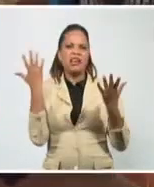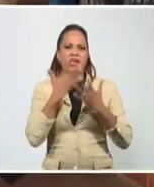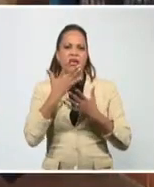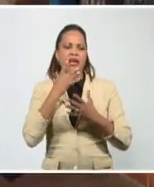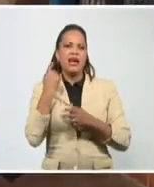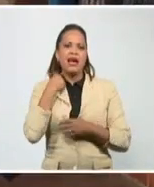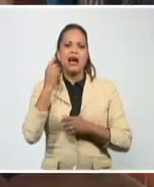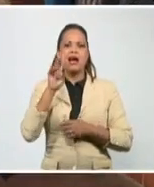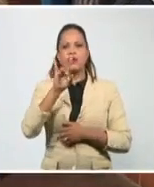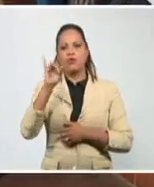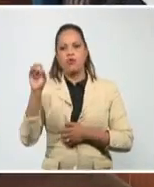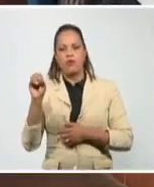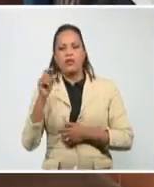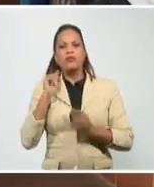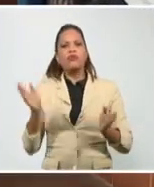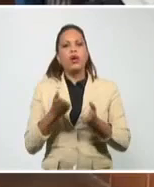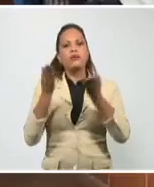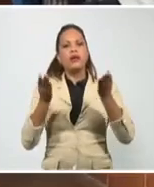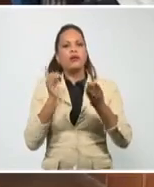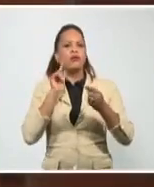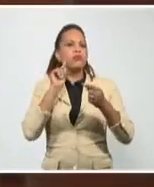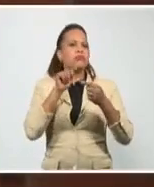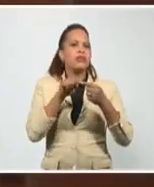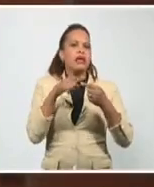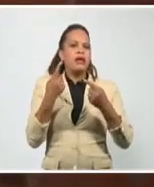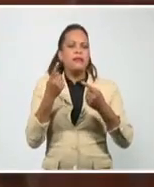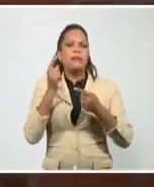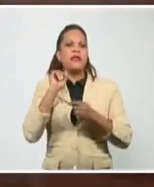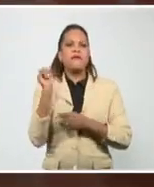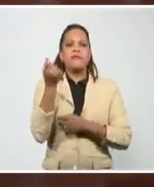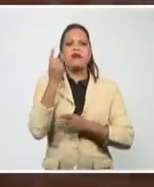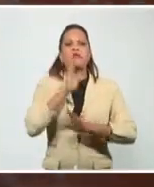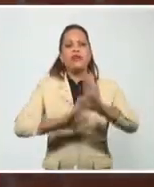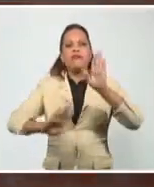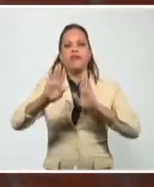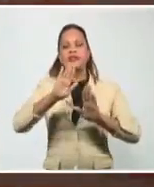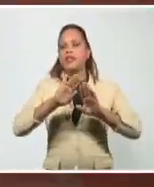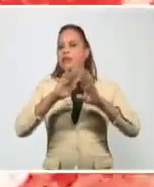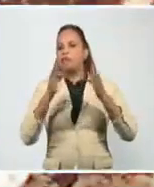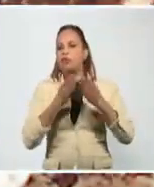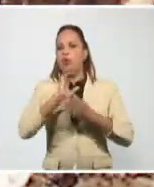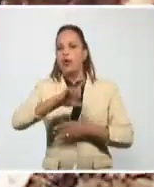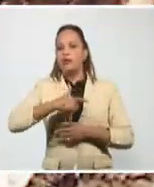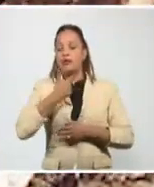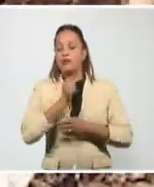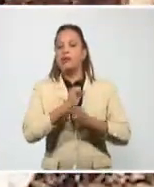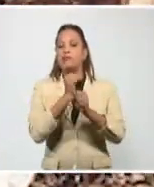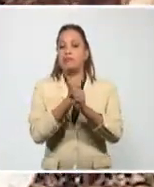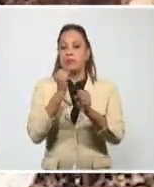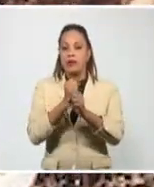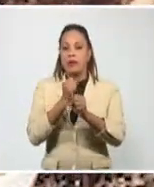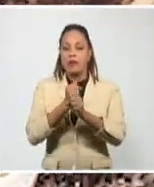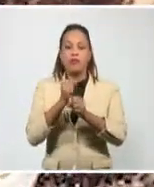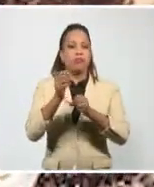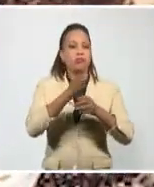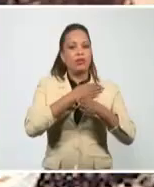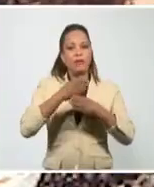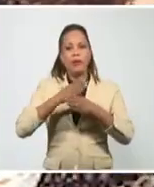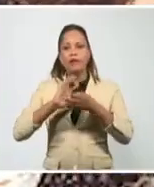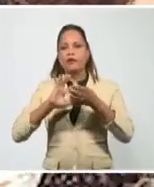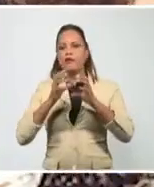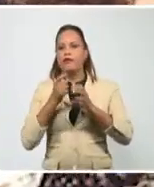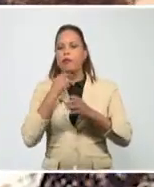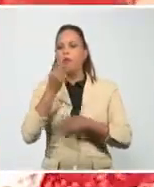Su desarrollo estuvo asociado a la idea de defender primero la condición artística de su obra. Sus performances, con un